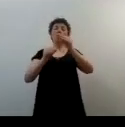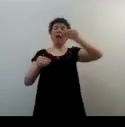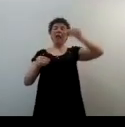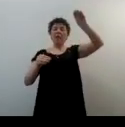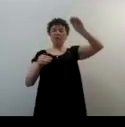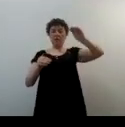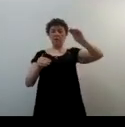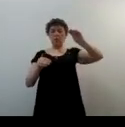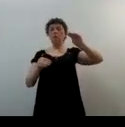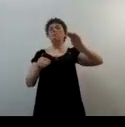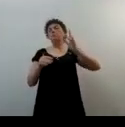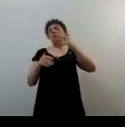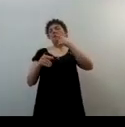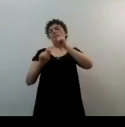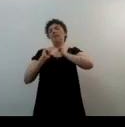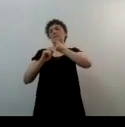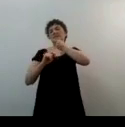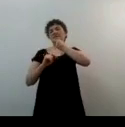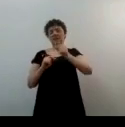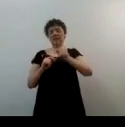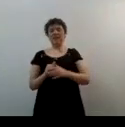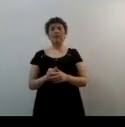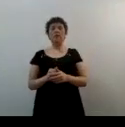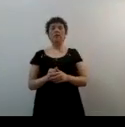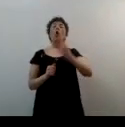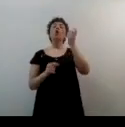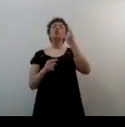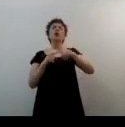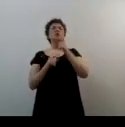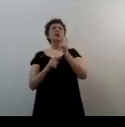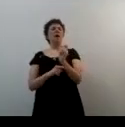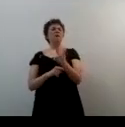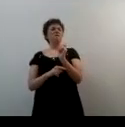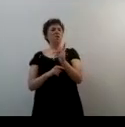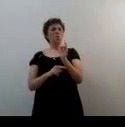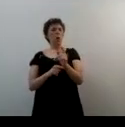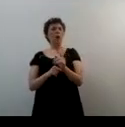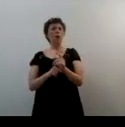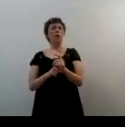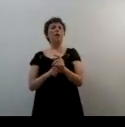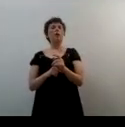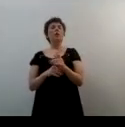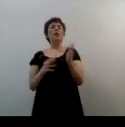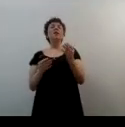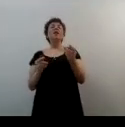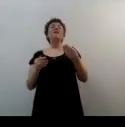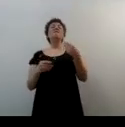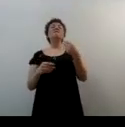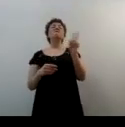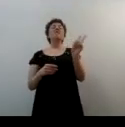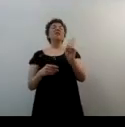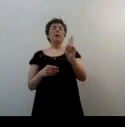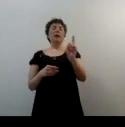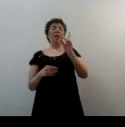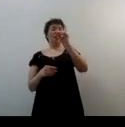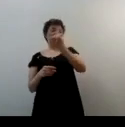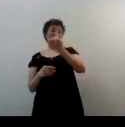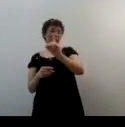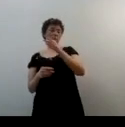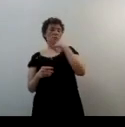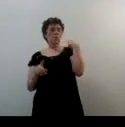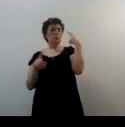líos. Y otro aspecto muy habitual o una carencia muy habitual es la de la vitamina D. Por eso yo insisto